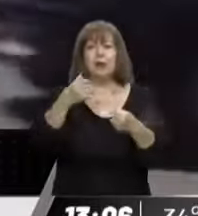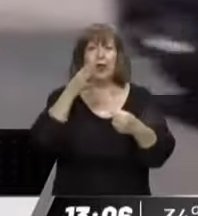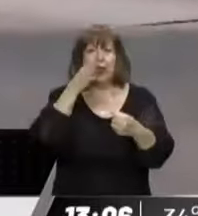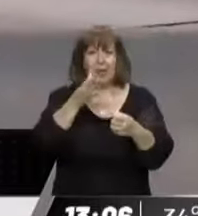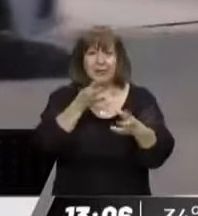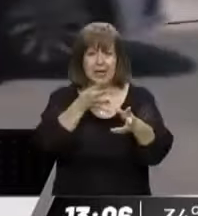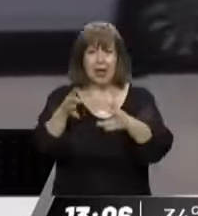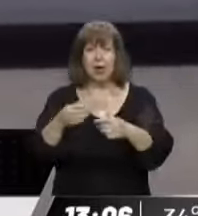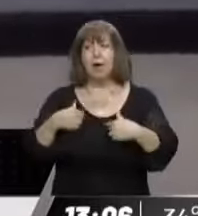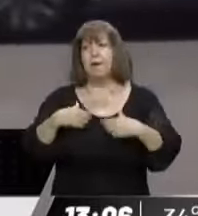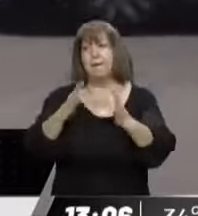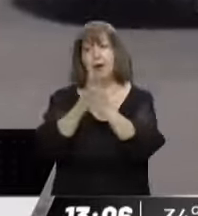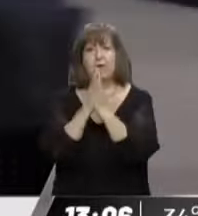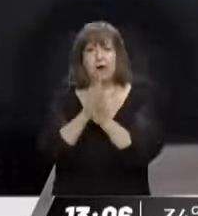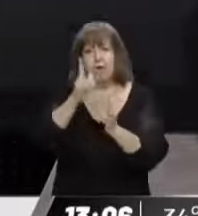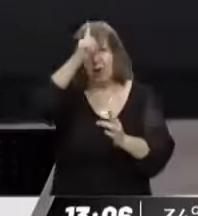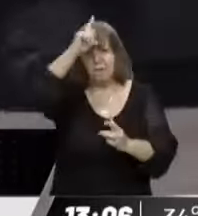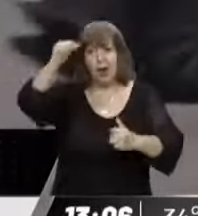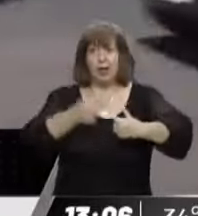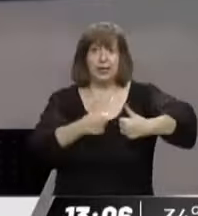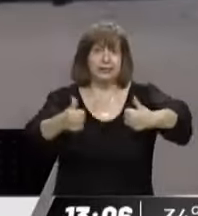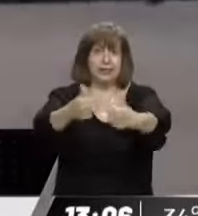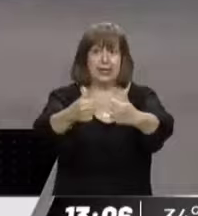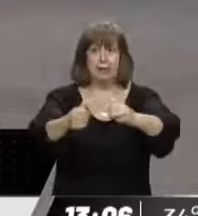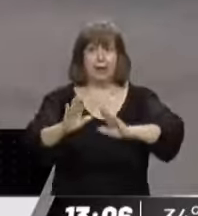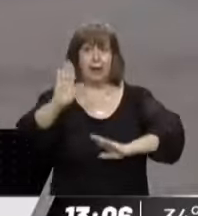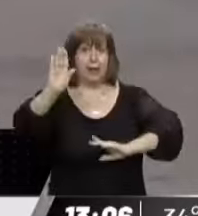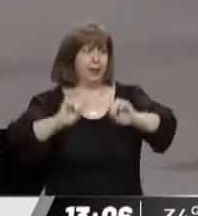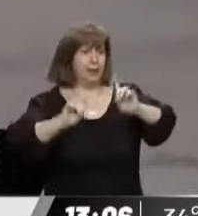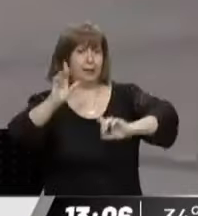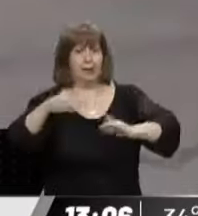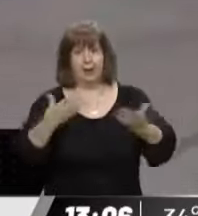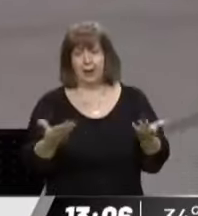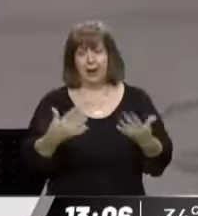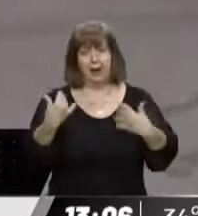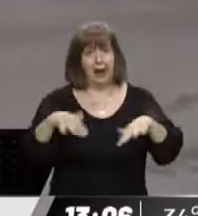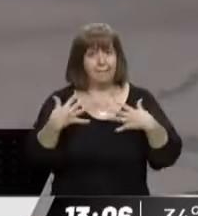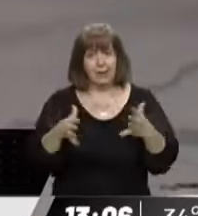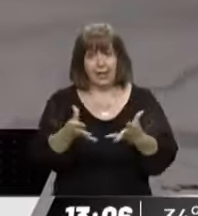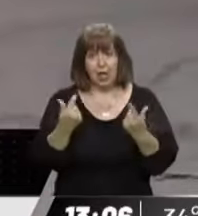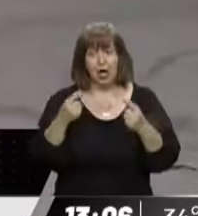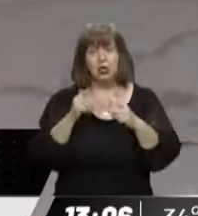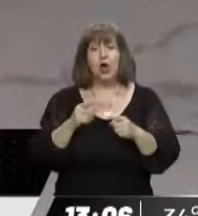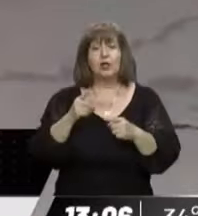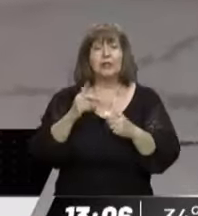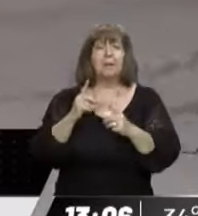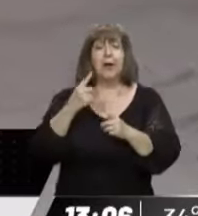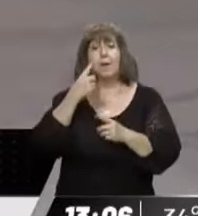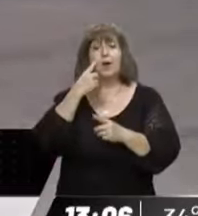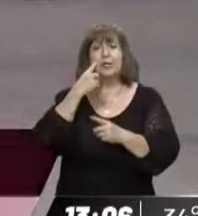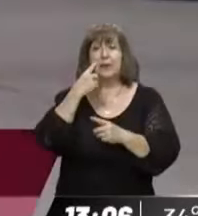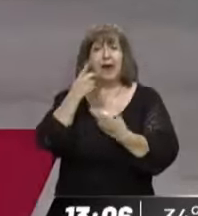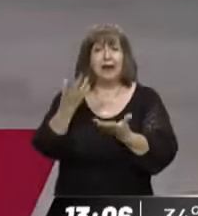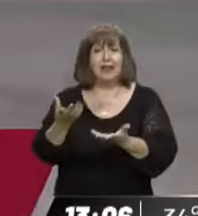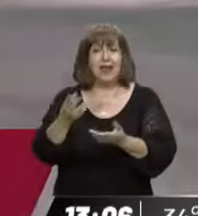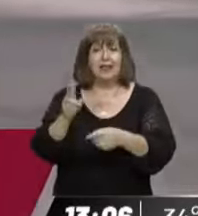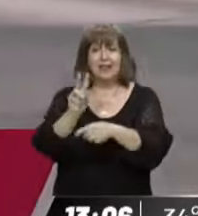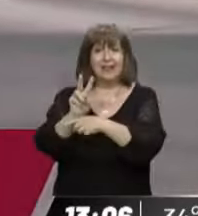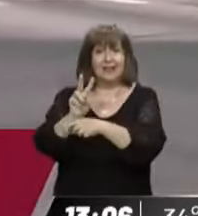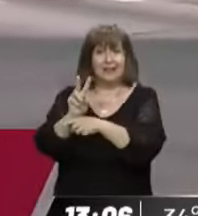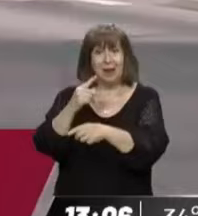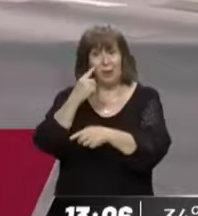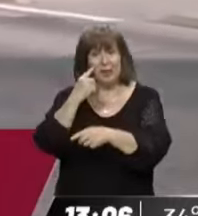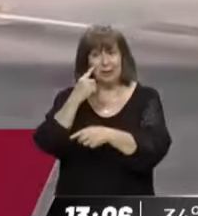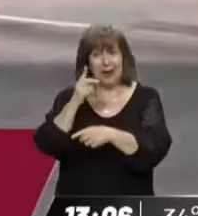enviar o algún efectivo de la policía Vial para ordenar un poco el tránsito o mismo a los preventores En aquellos departamentos que tienen preventores